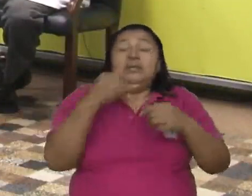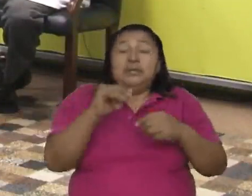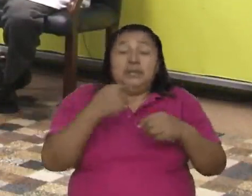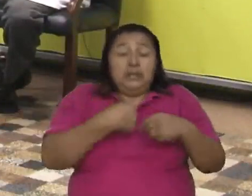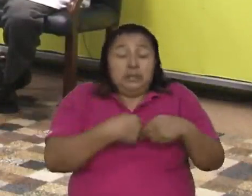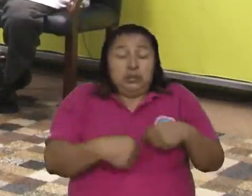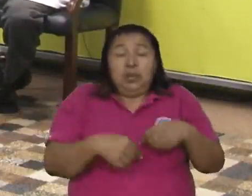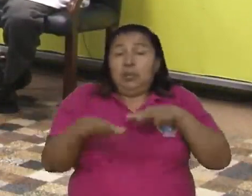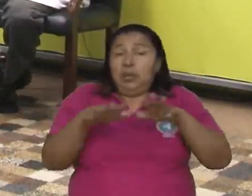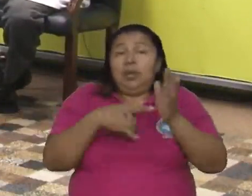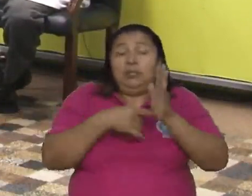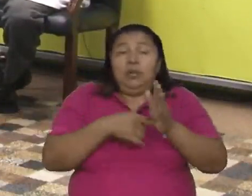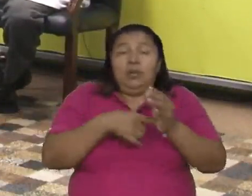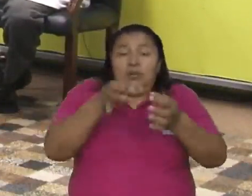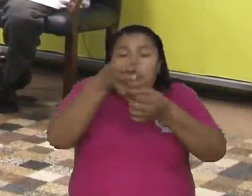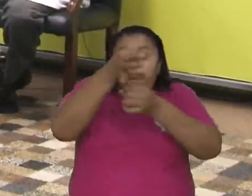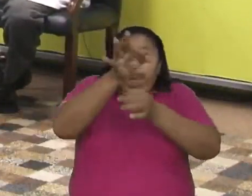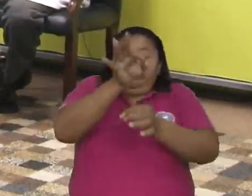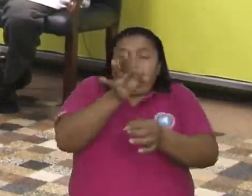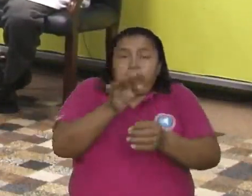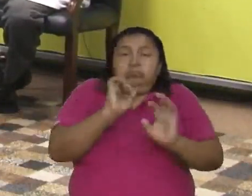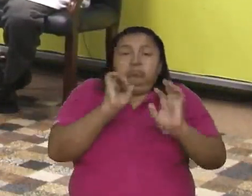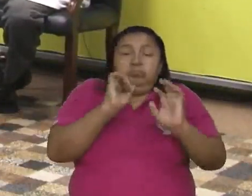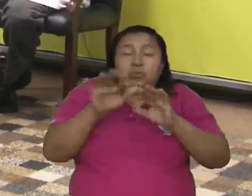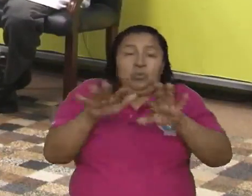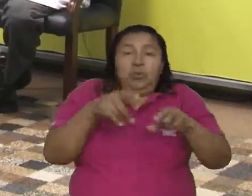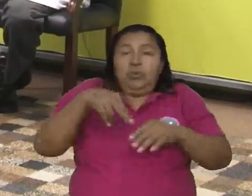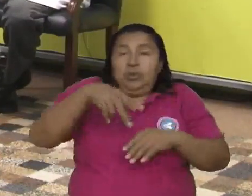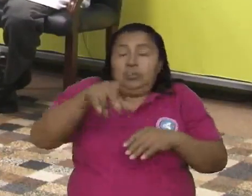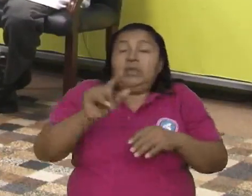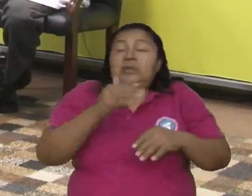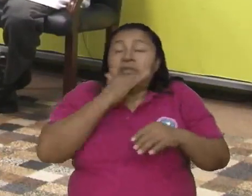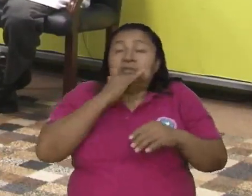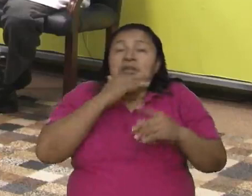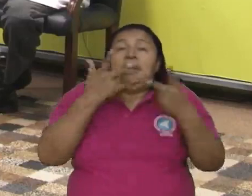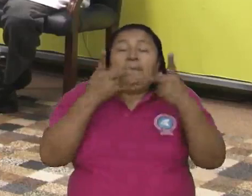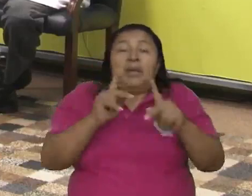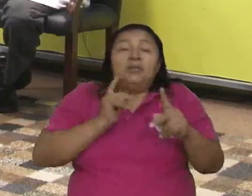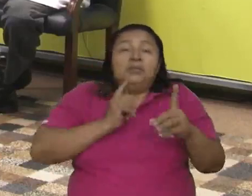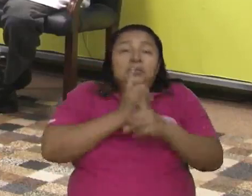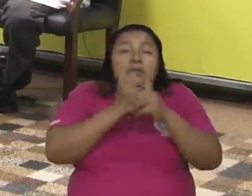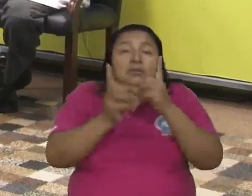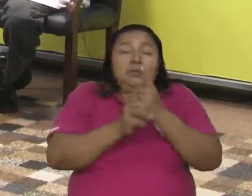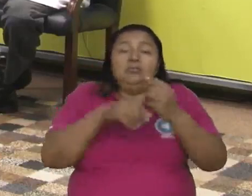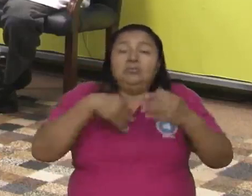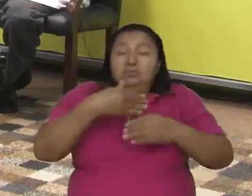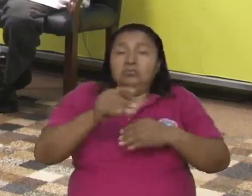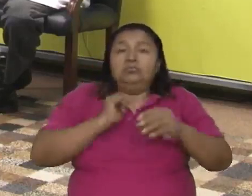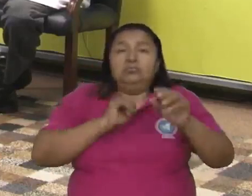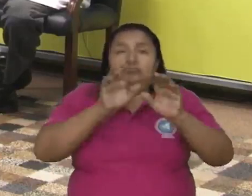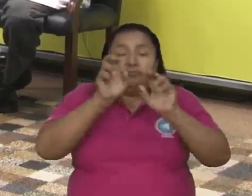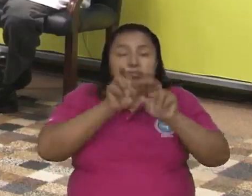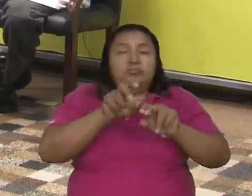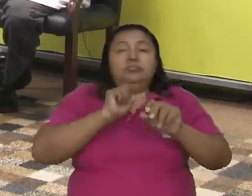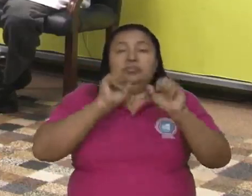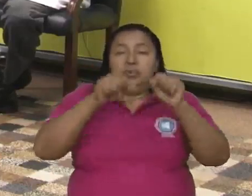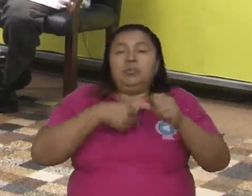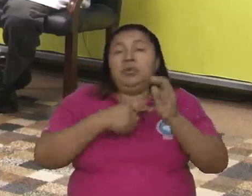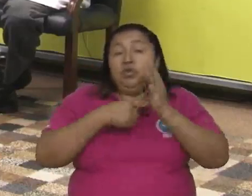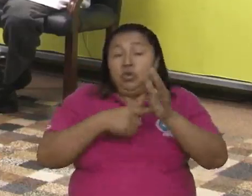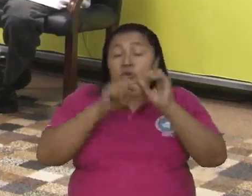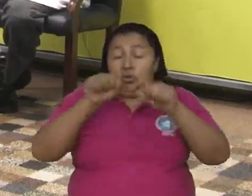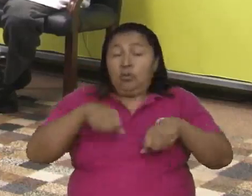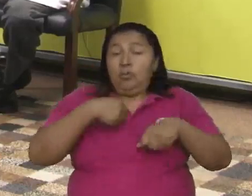permite, por ejemplo, me operaron de la columna, no me voy a caminar al día siguiente, es difícil, pero sí te tienen que poner fármaco. Pero si no, yo puedo